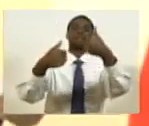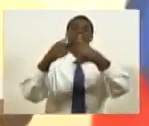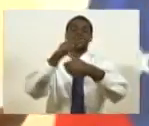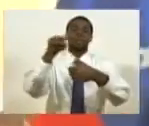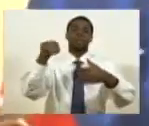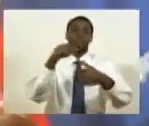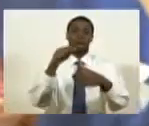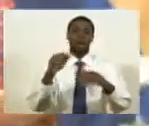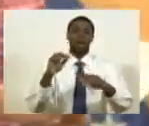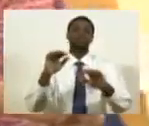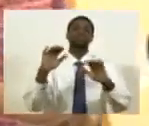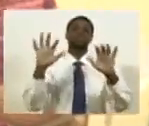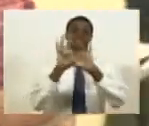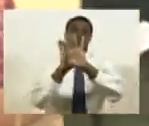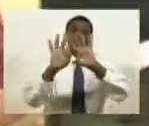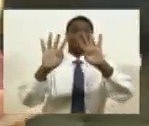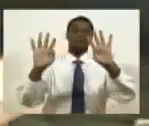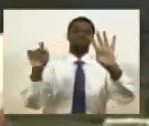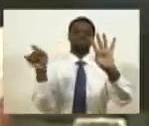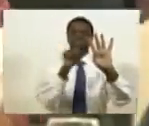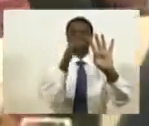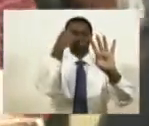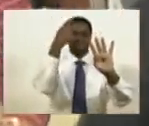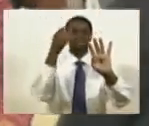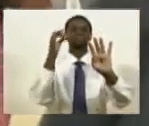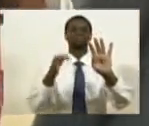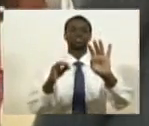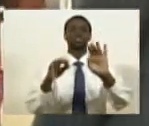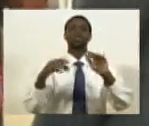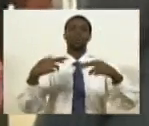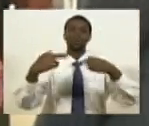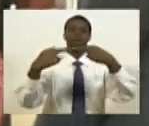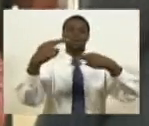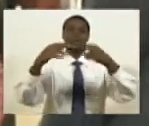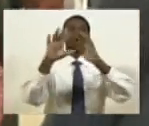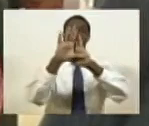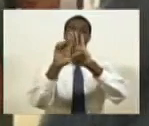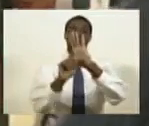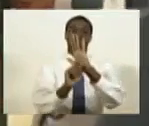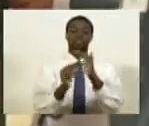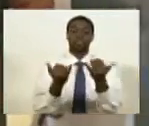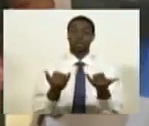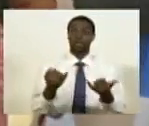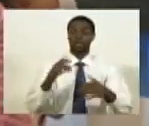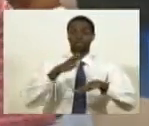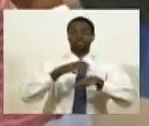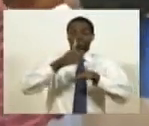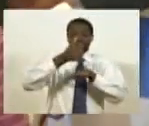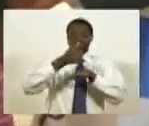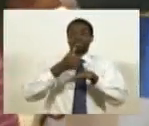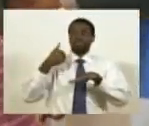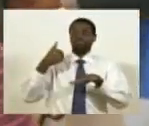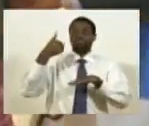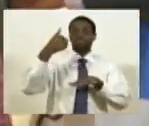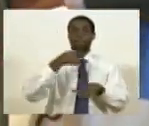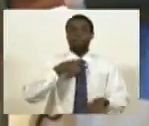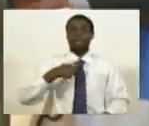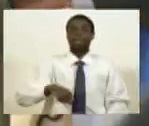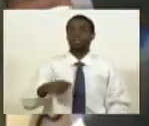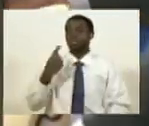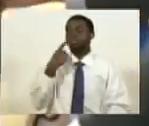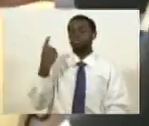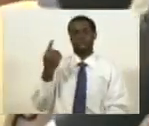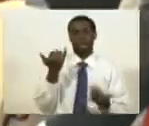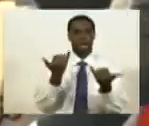Y en estos momentos, la presidenta de este poder hace acto de presencia. Vamos a pasar de inmediato a escuchar